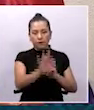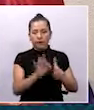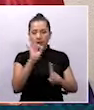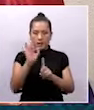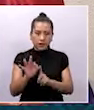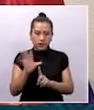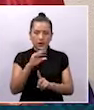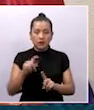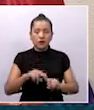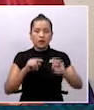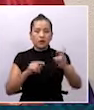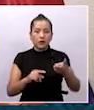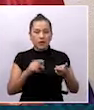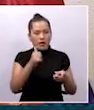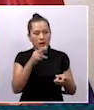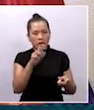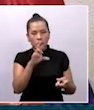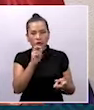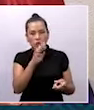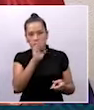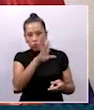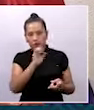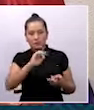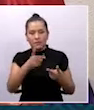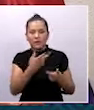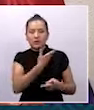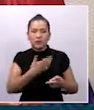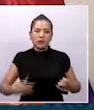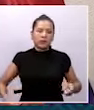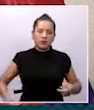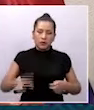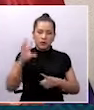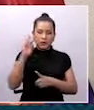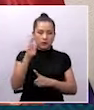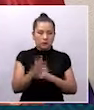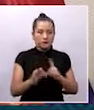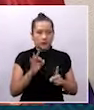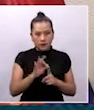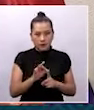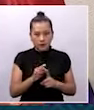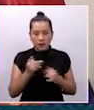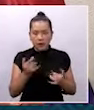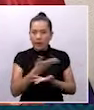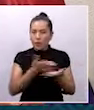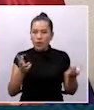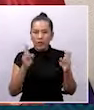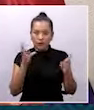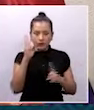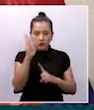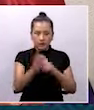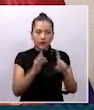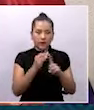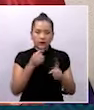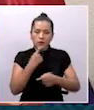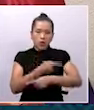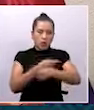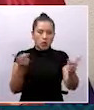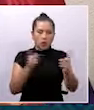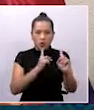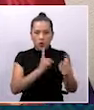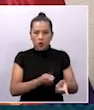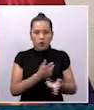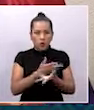Andrónico Rodríguez el vicepresidente. Por tanto, cualquier instructivo que sale de las 6 federaciones del trópico o de